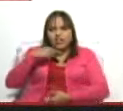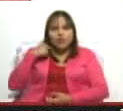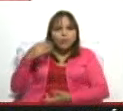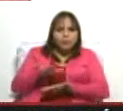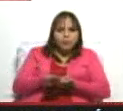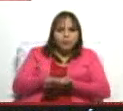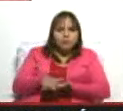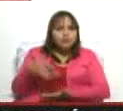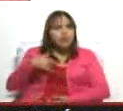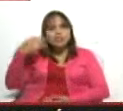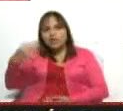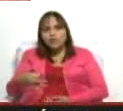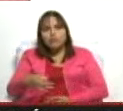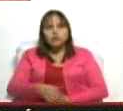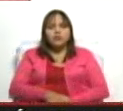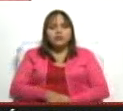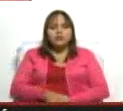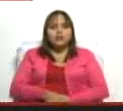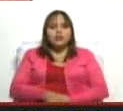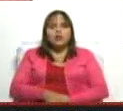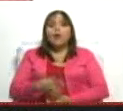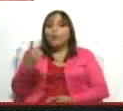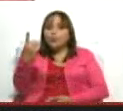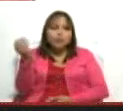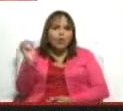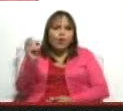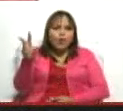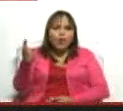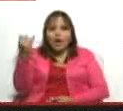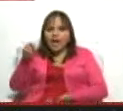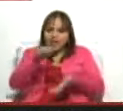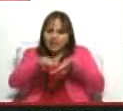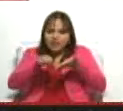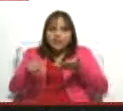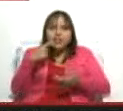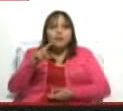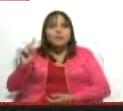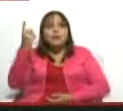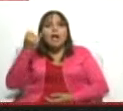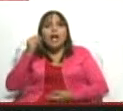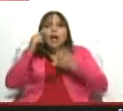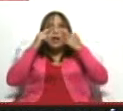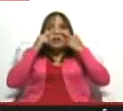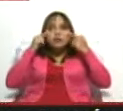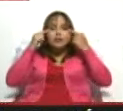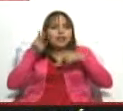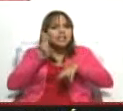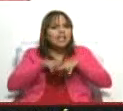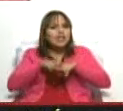Te lo garantizo, que más de uno va a escribir. Mira, primera vez que tiene ojeras, Diosdado.